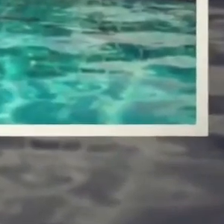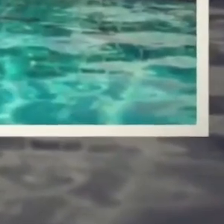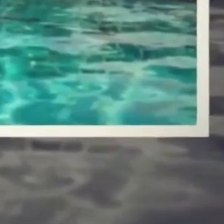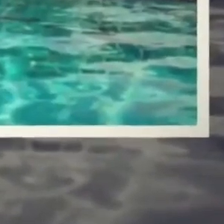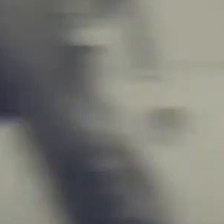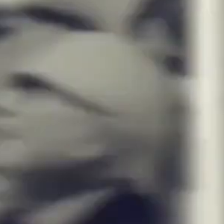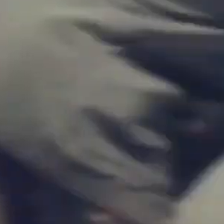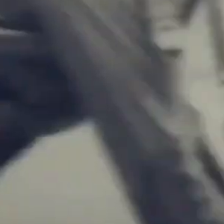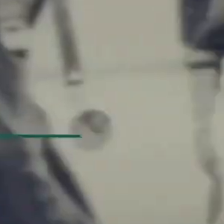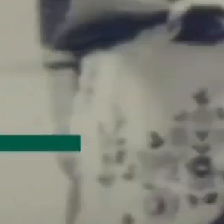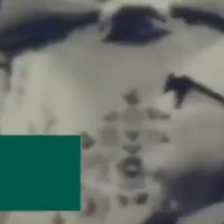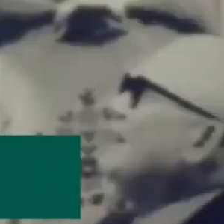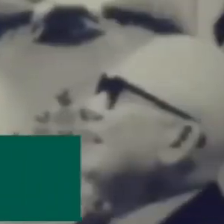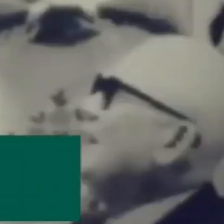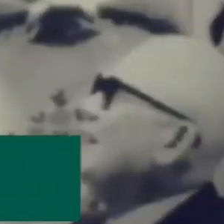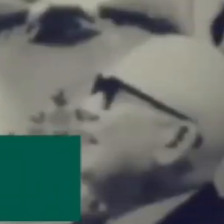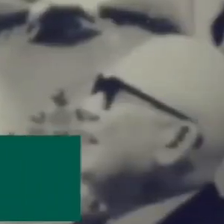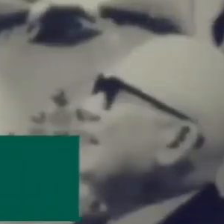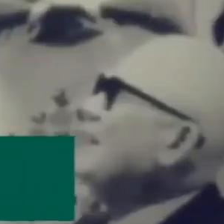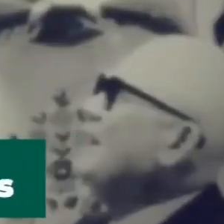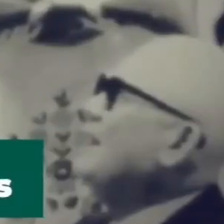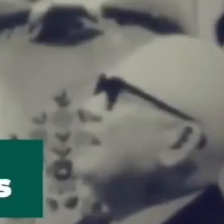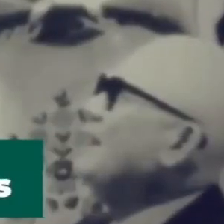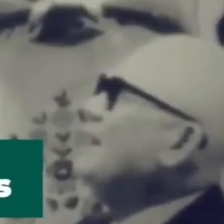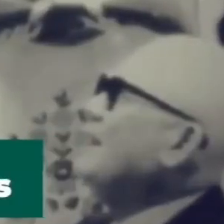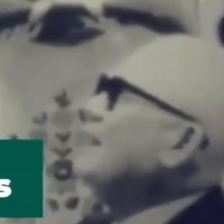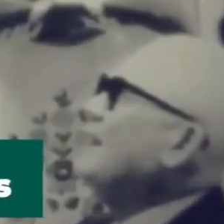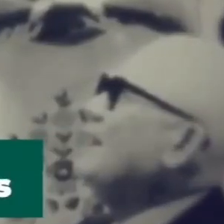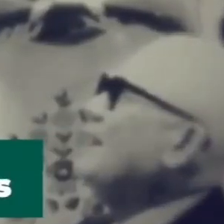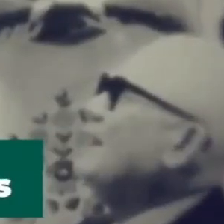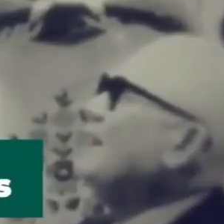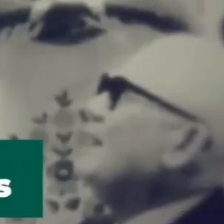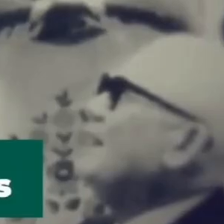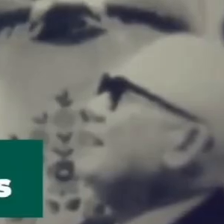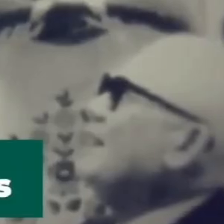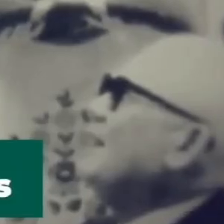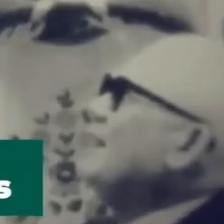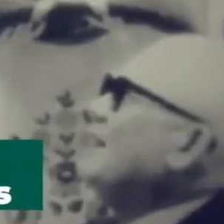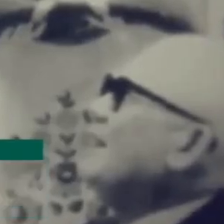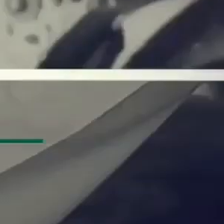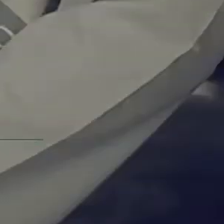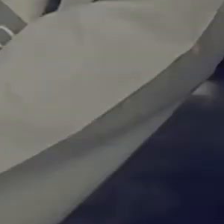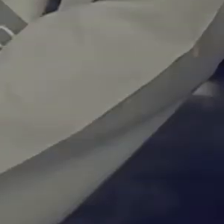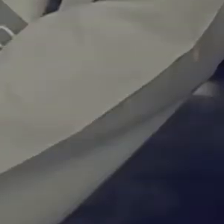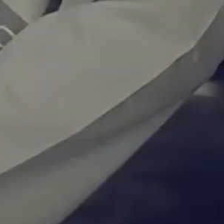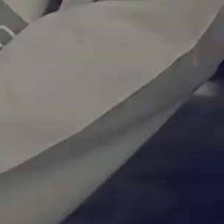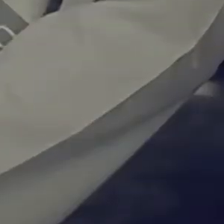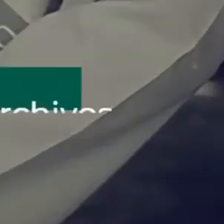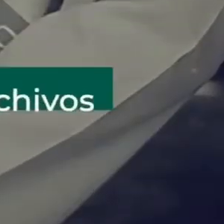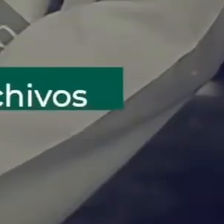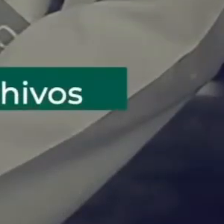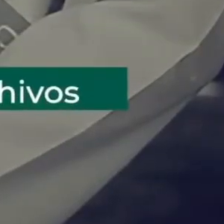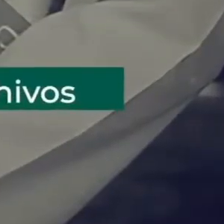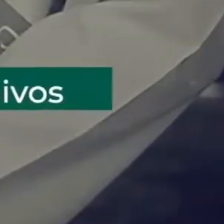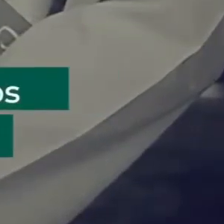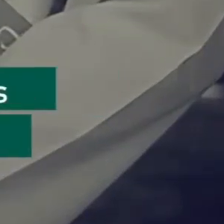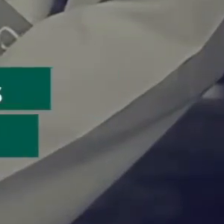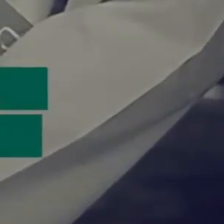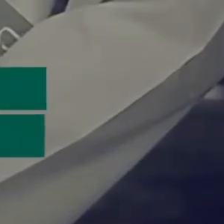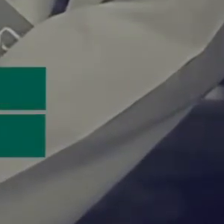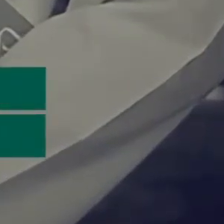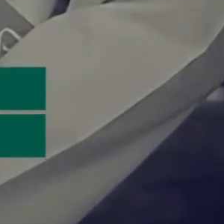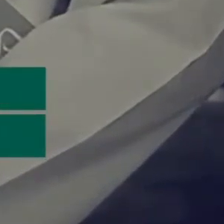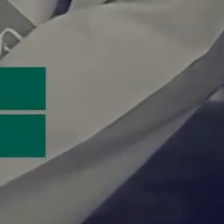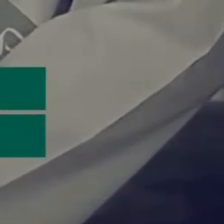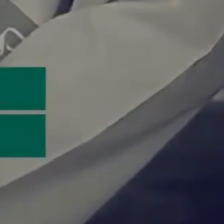Vacacional Huastepec. Felipe El Tibio Muñoz, formado en el IMSS, es campeón de los Juegos Olímpicos. Se crea la revista Archivos de Investigación